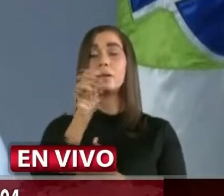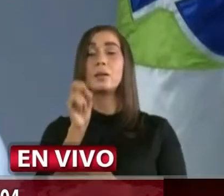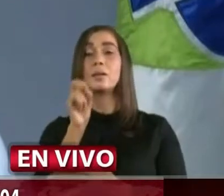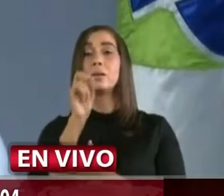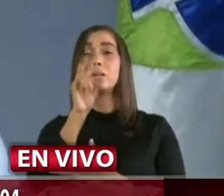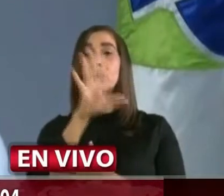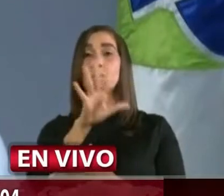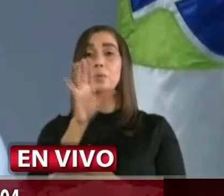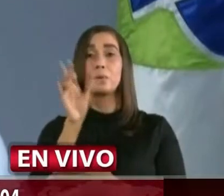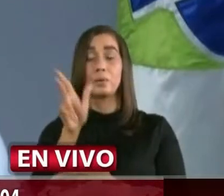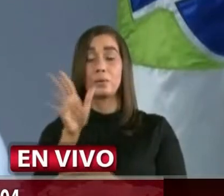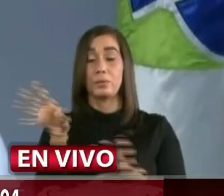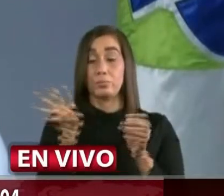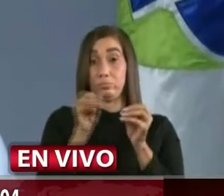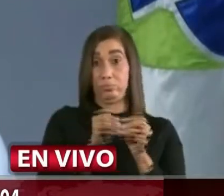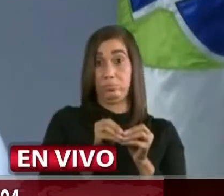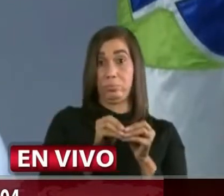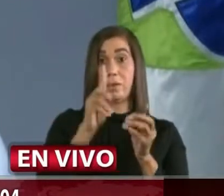3.143 acumulados,